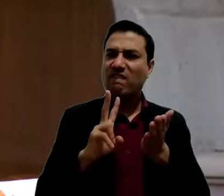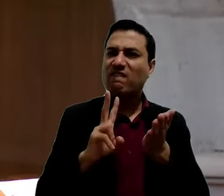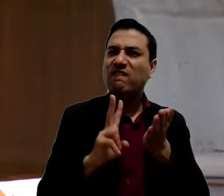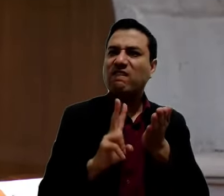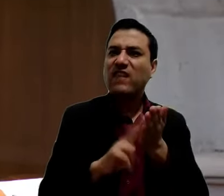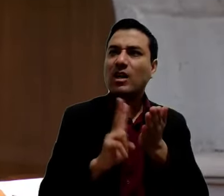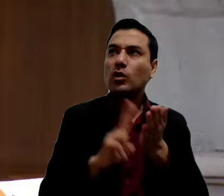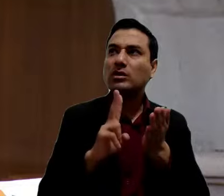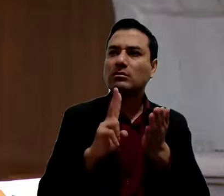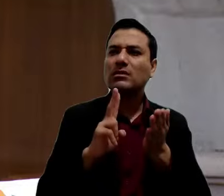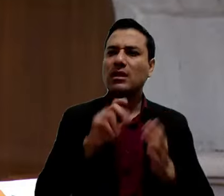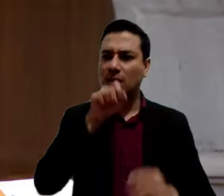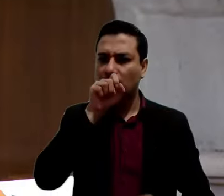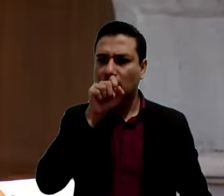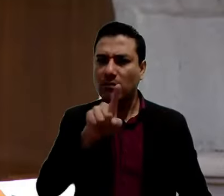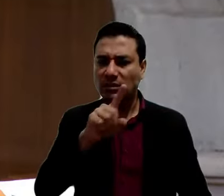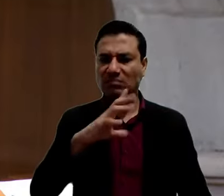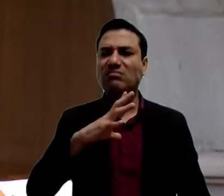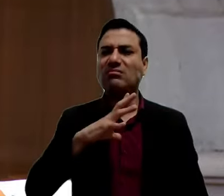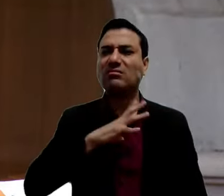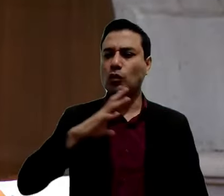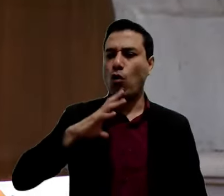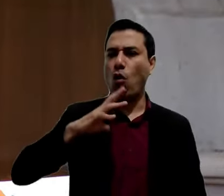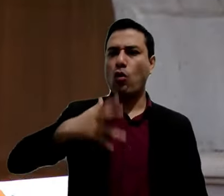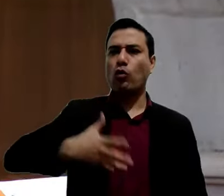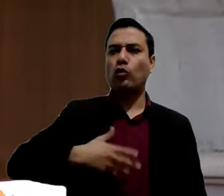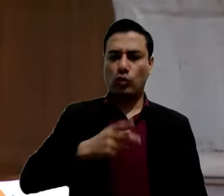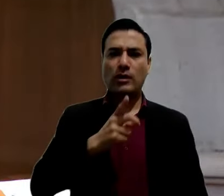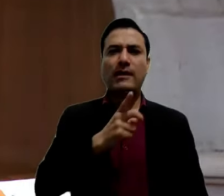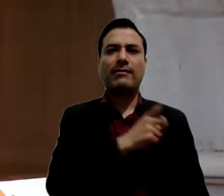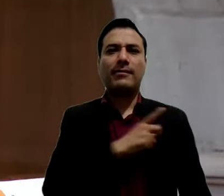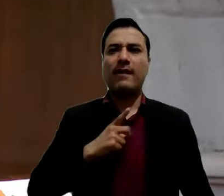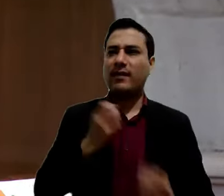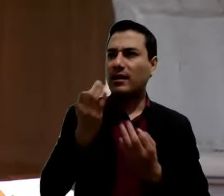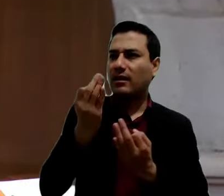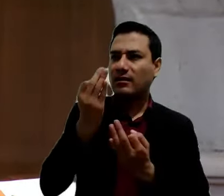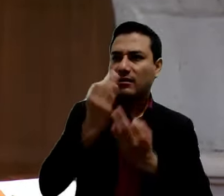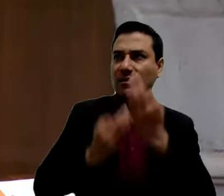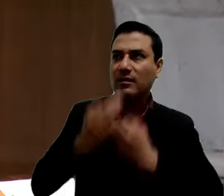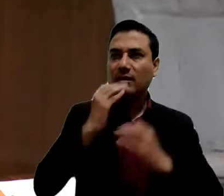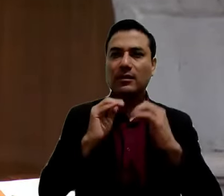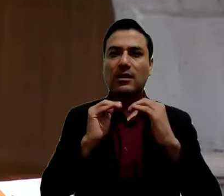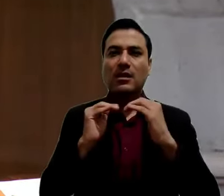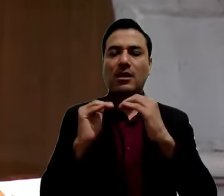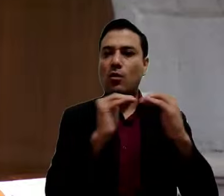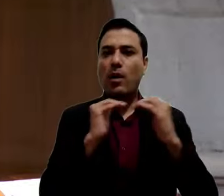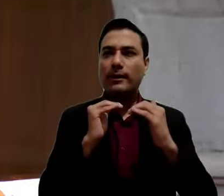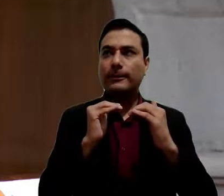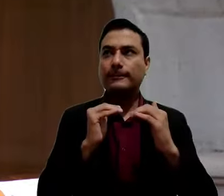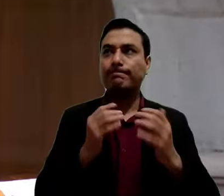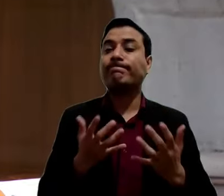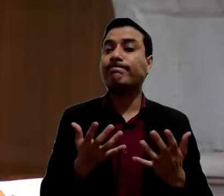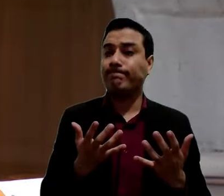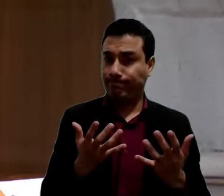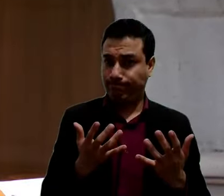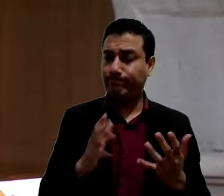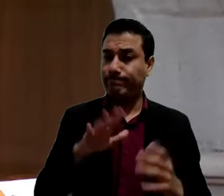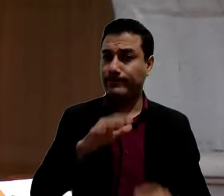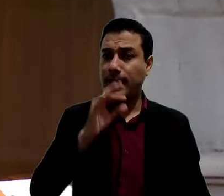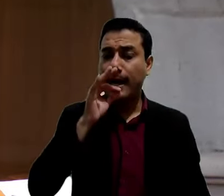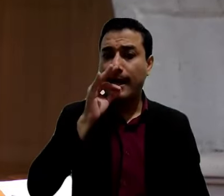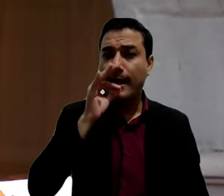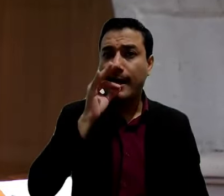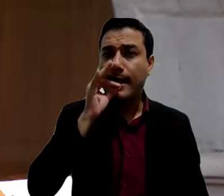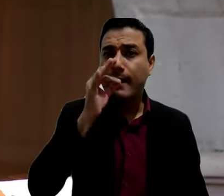reitero dignidad para exigir un trato de iguales y en esa exigencia escúchenlo